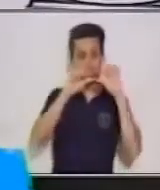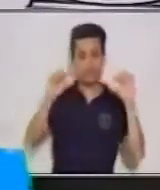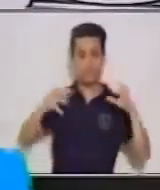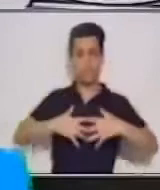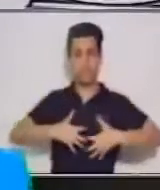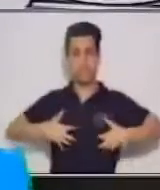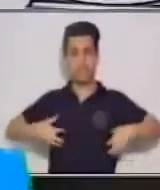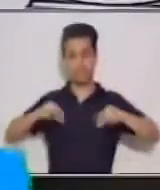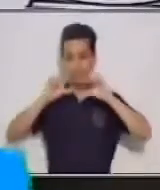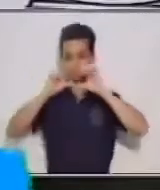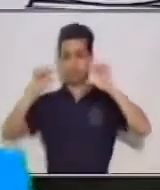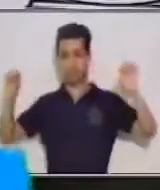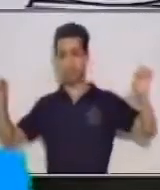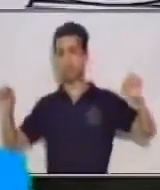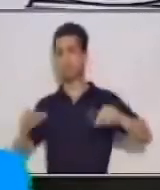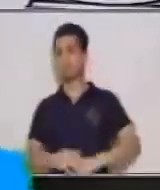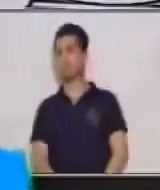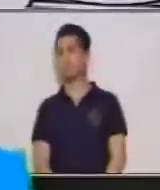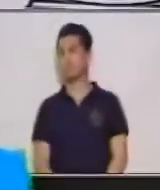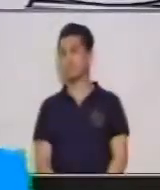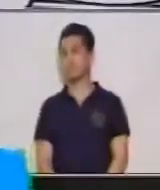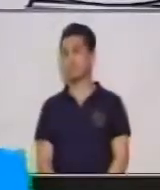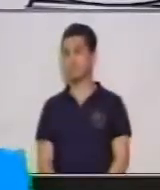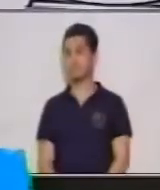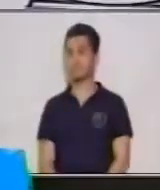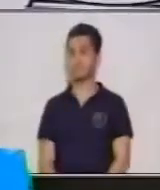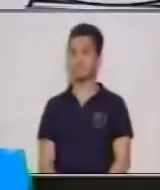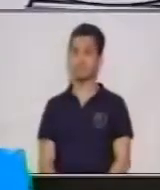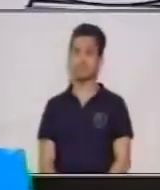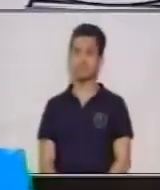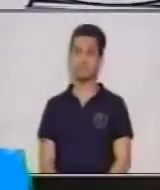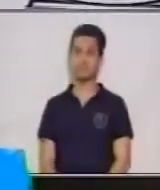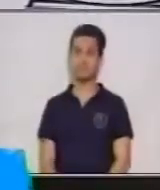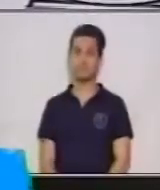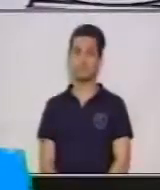Ahorita tú puedes trabajar en casa también en tu portafolio.